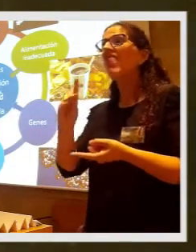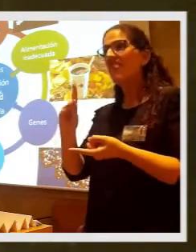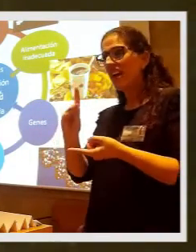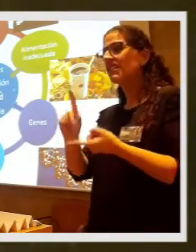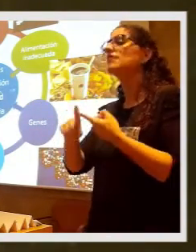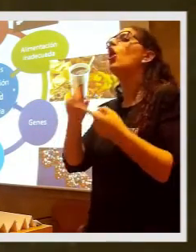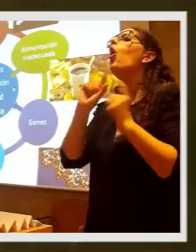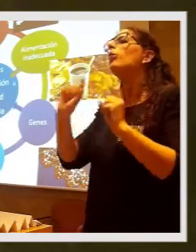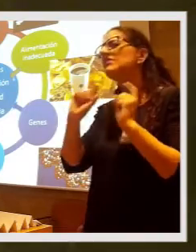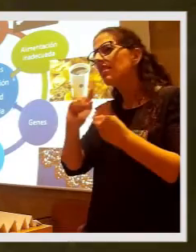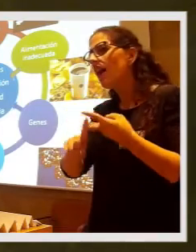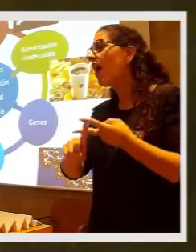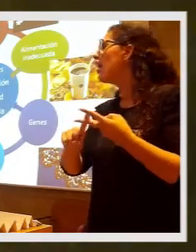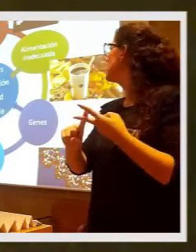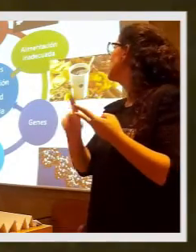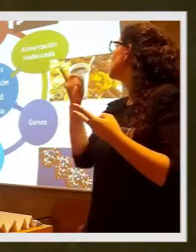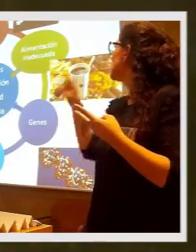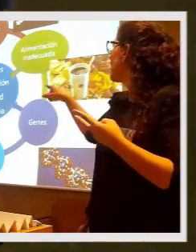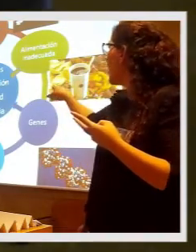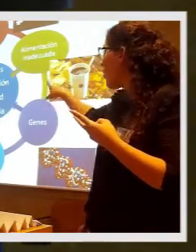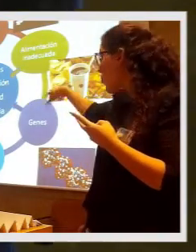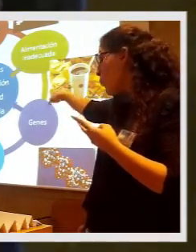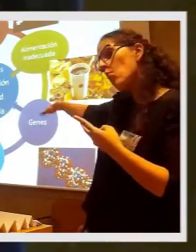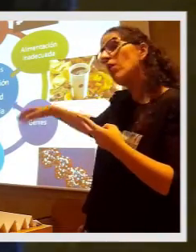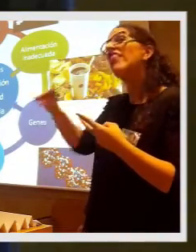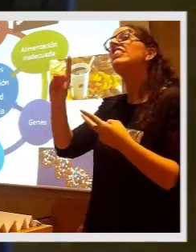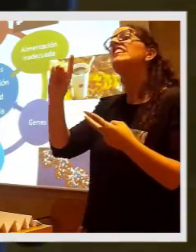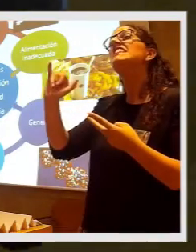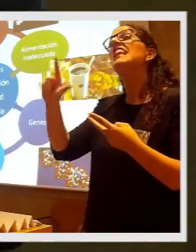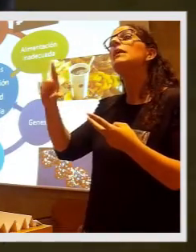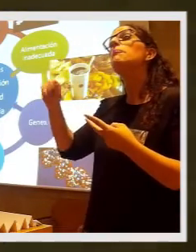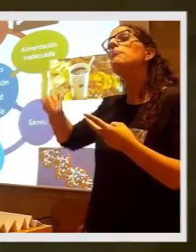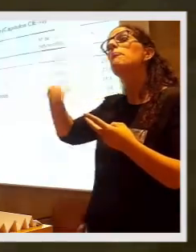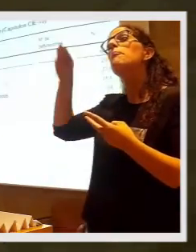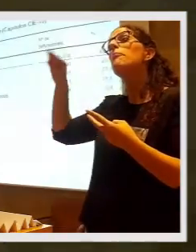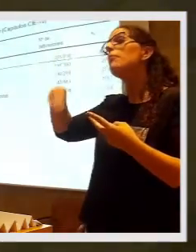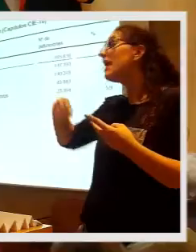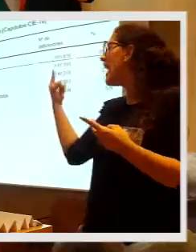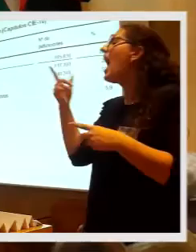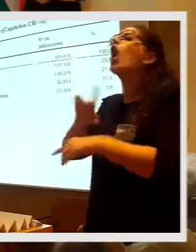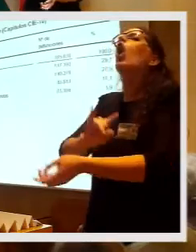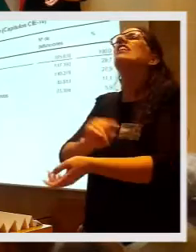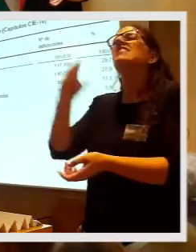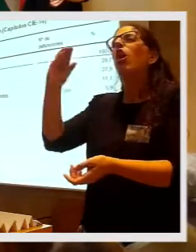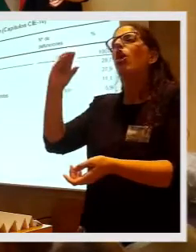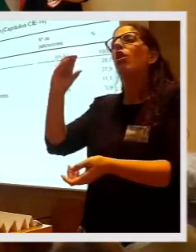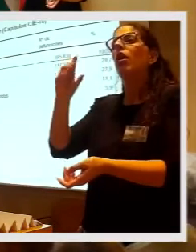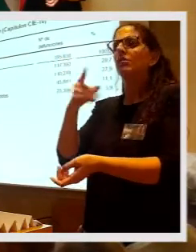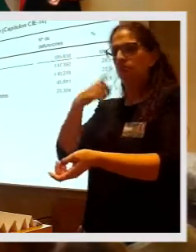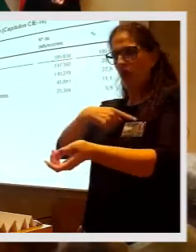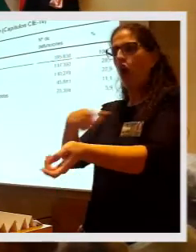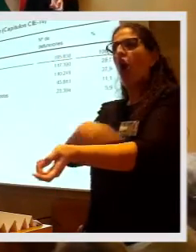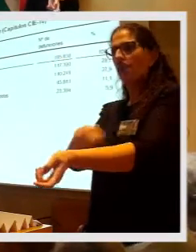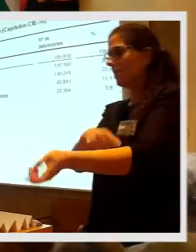la obesidad, la dislipemia, que están íntimamente relacionadas con esta presencia de factores de riesgo cardiovascular en el individuo. Y